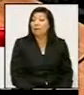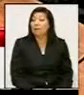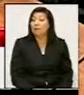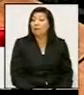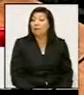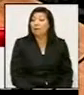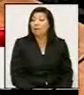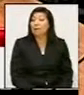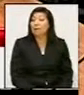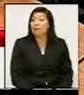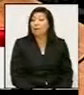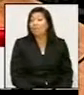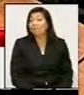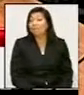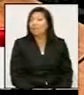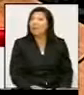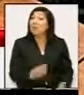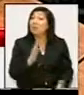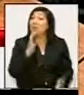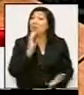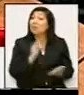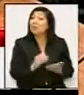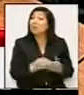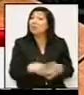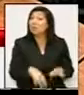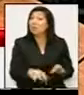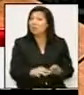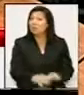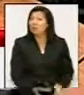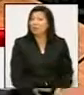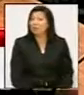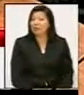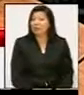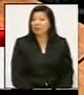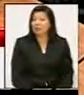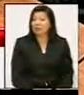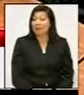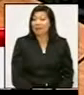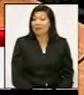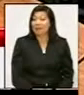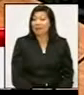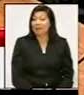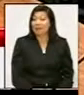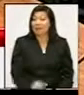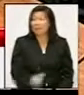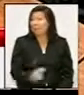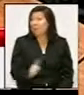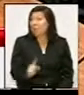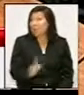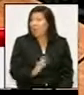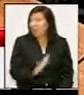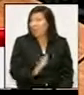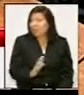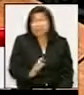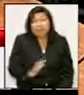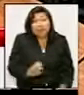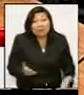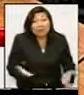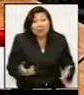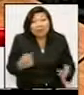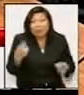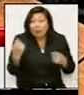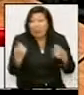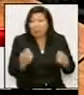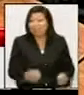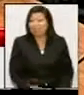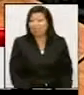Ha dicho usted alguna cosa muy importante: declarar emergencia. Creo que sí, pero no sé si al Estado o al servicio turístico,